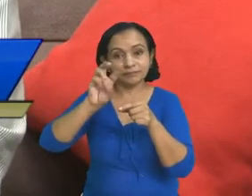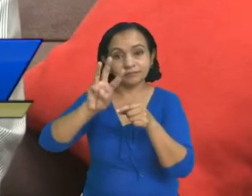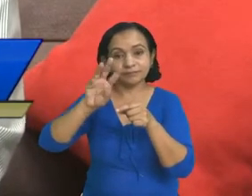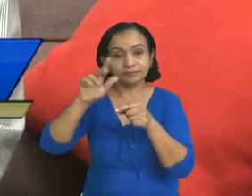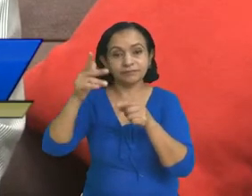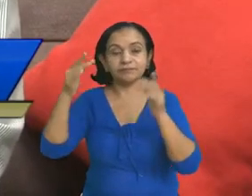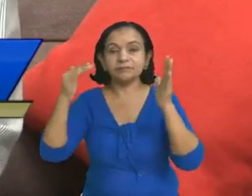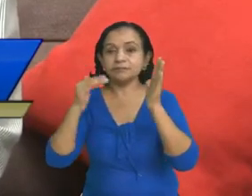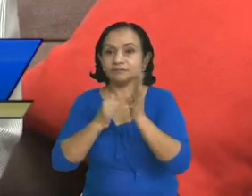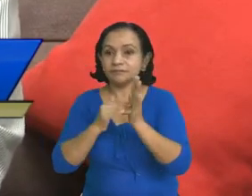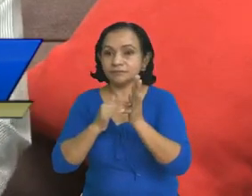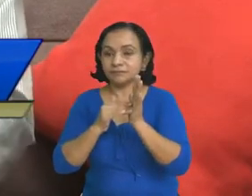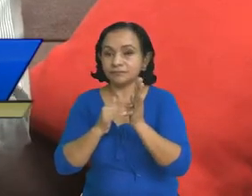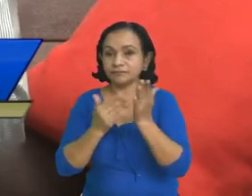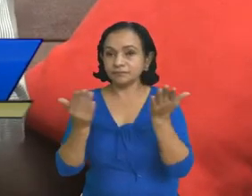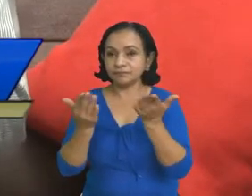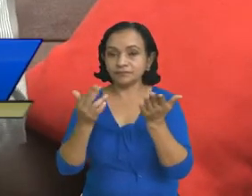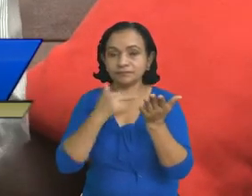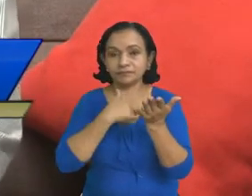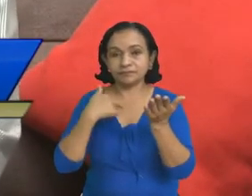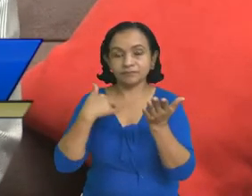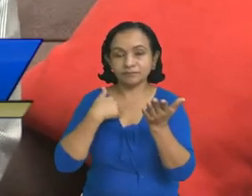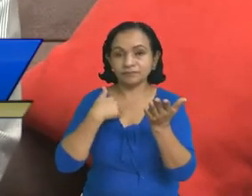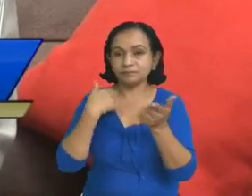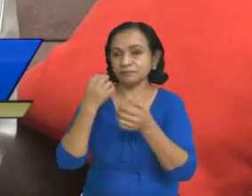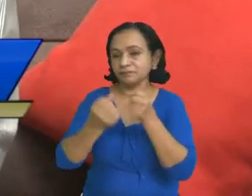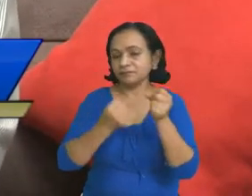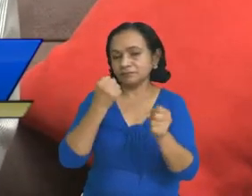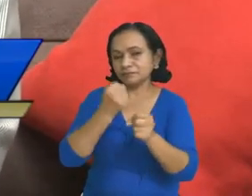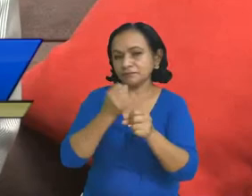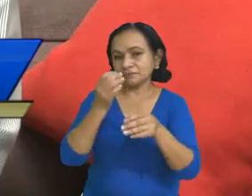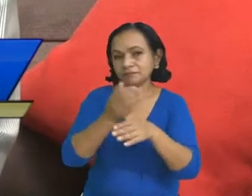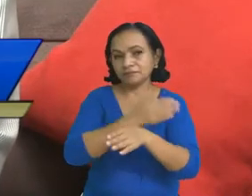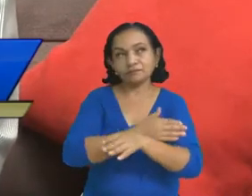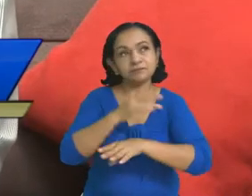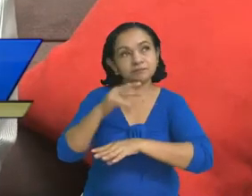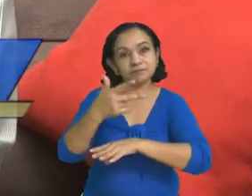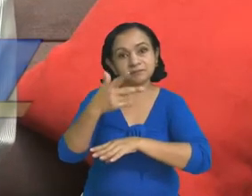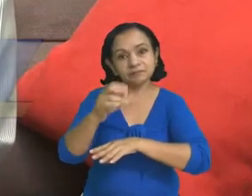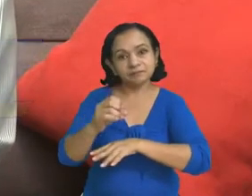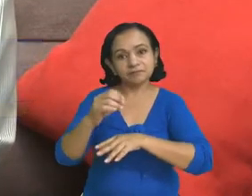138,000 voltios, ¿verdad? Que se terminó en los años 80.